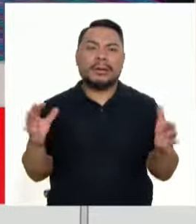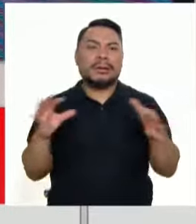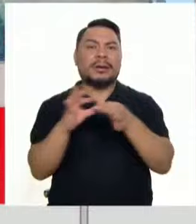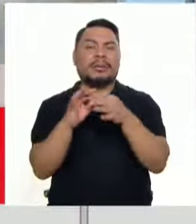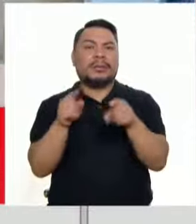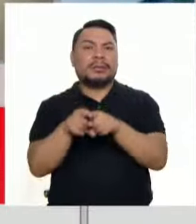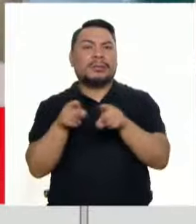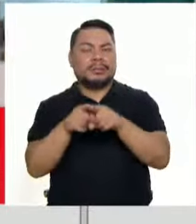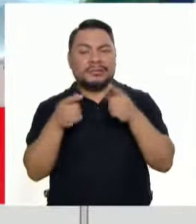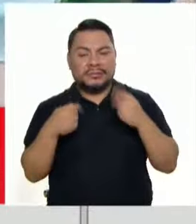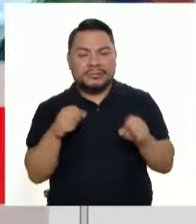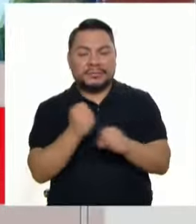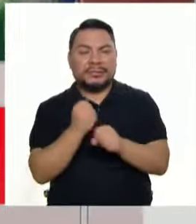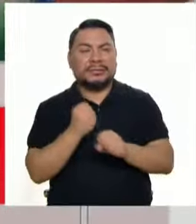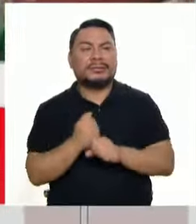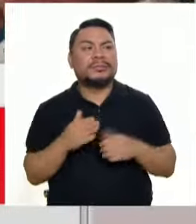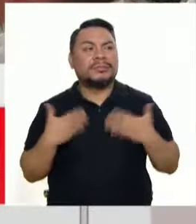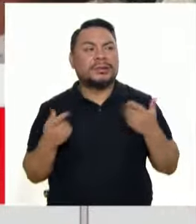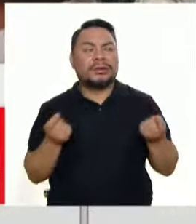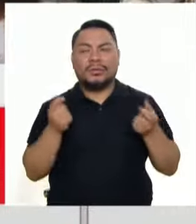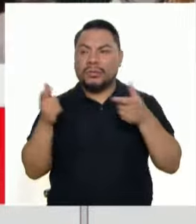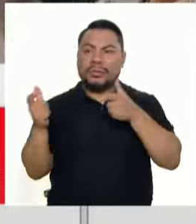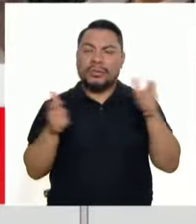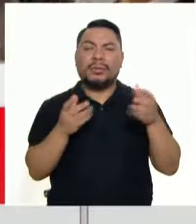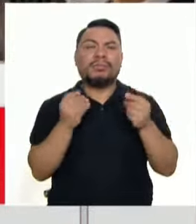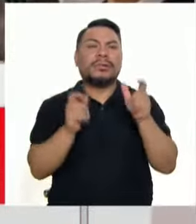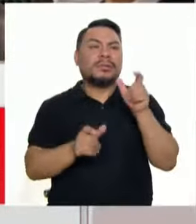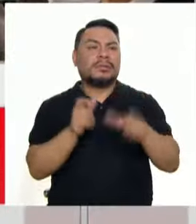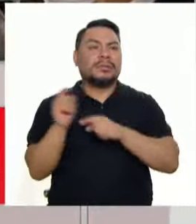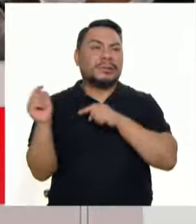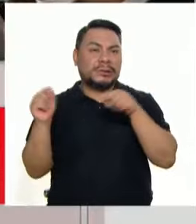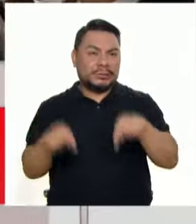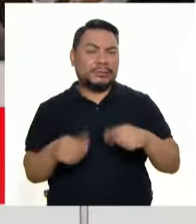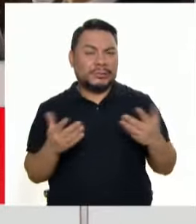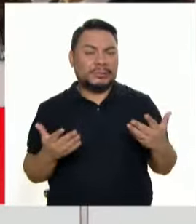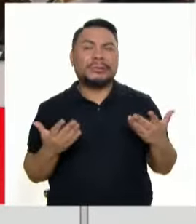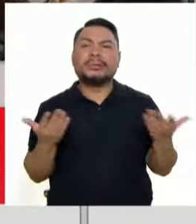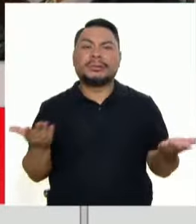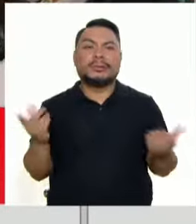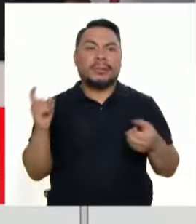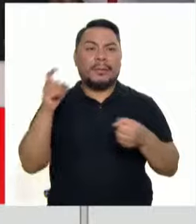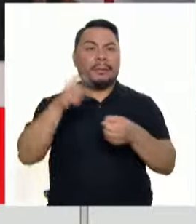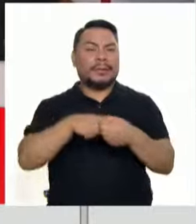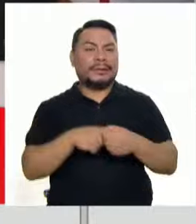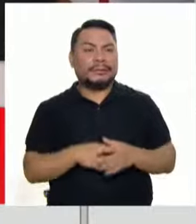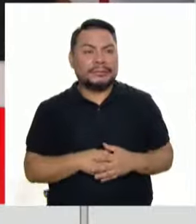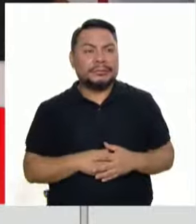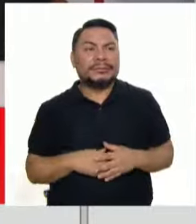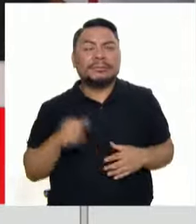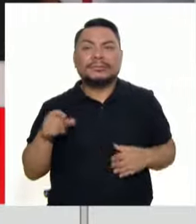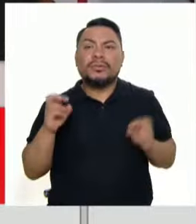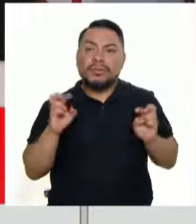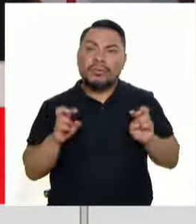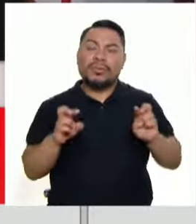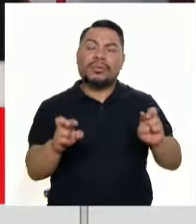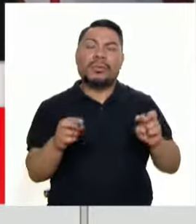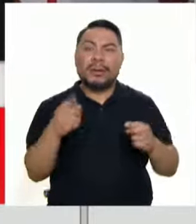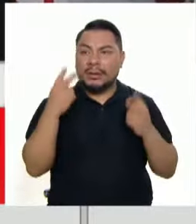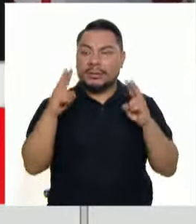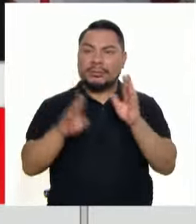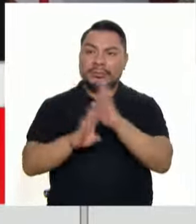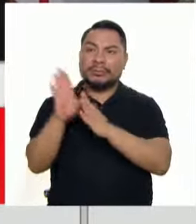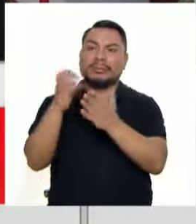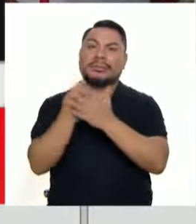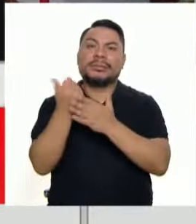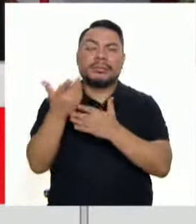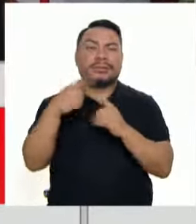articulando también el esfuerzo para controlar a la cantidad de personas que también vengan a participar? Es una oportunidad para reactivar,